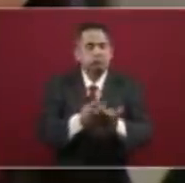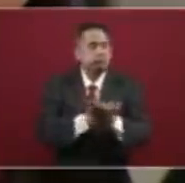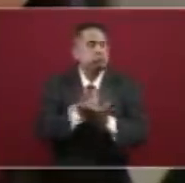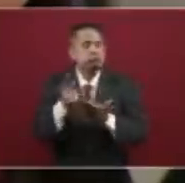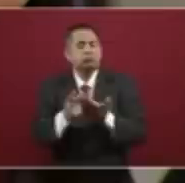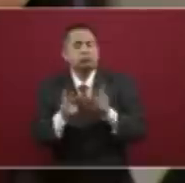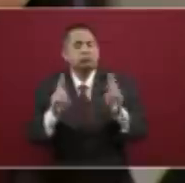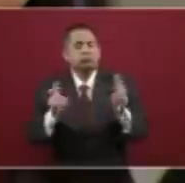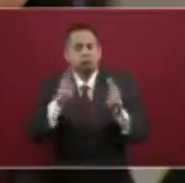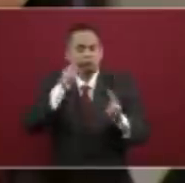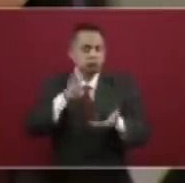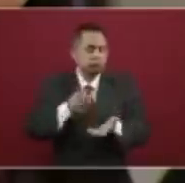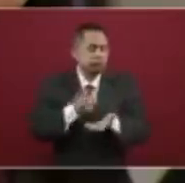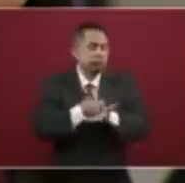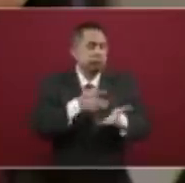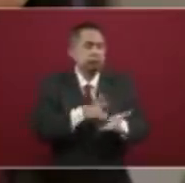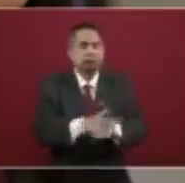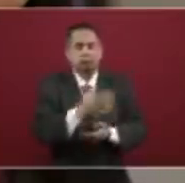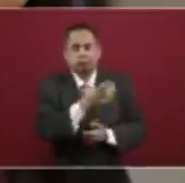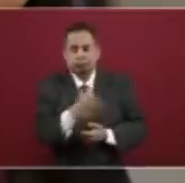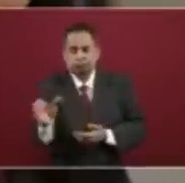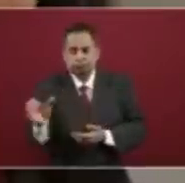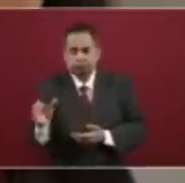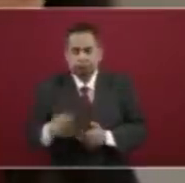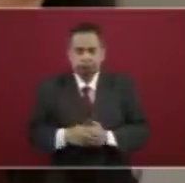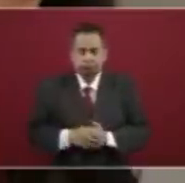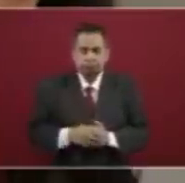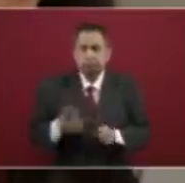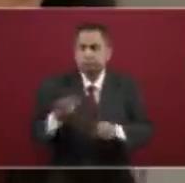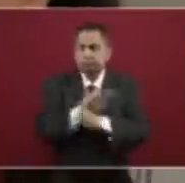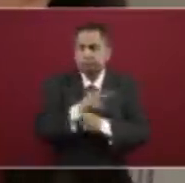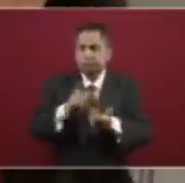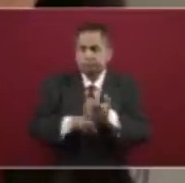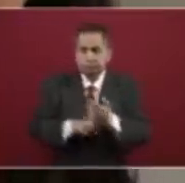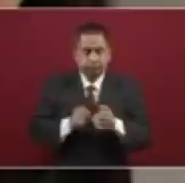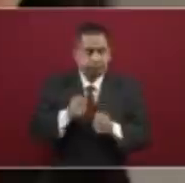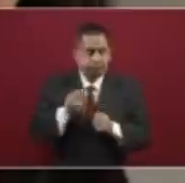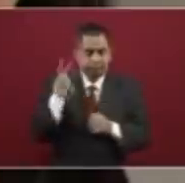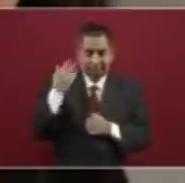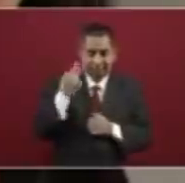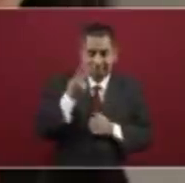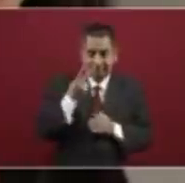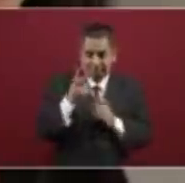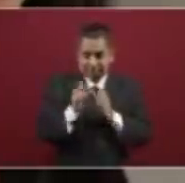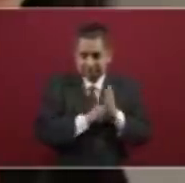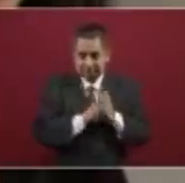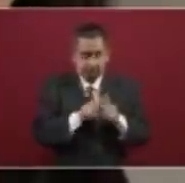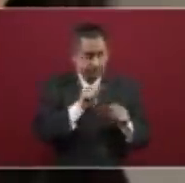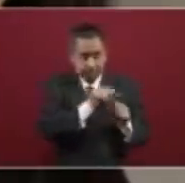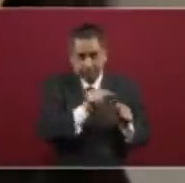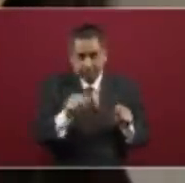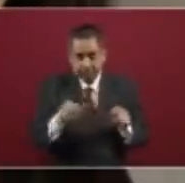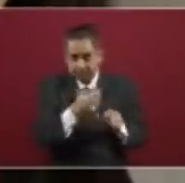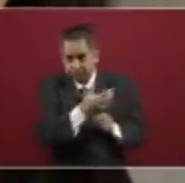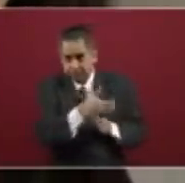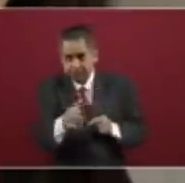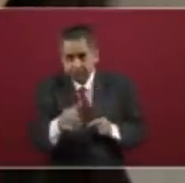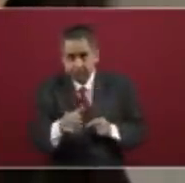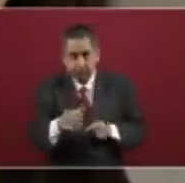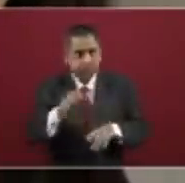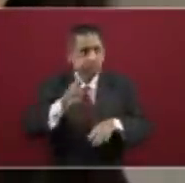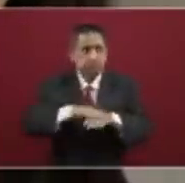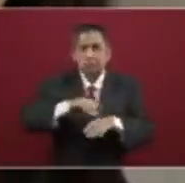para apoyos al campo. Lo que ha ocurrido en este primer bimestre es que se incrementaron las